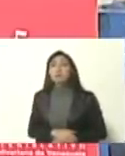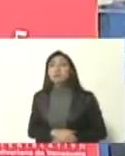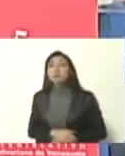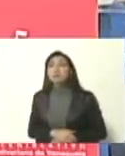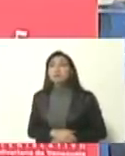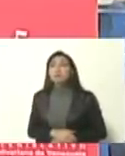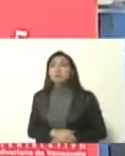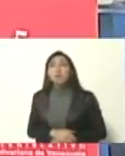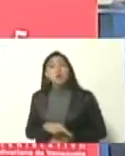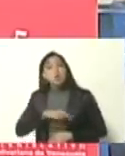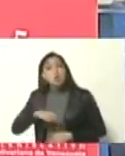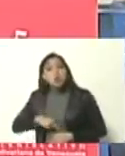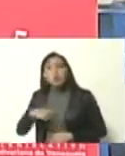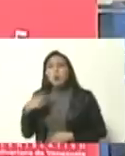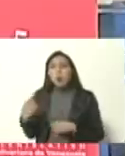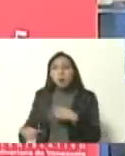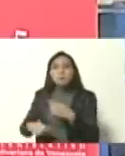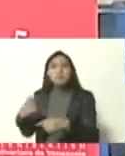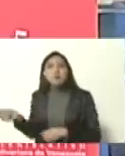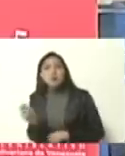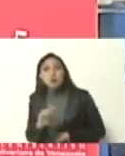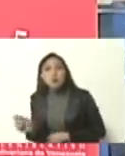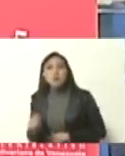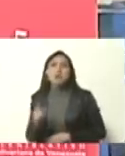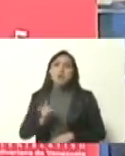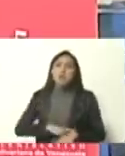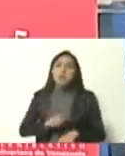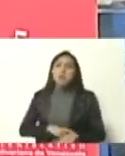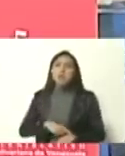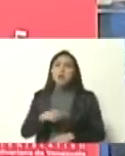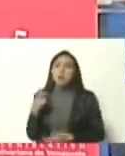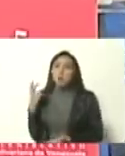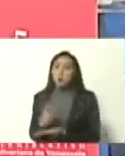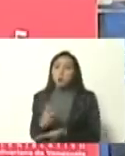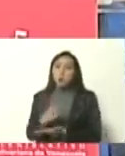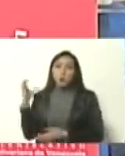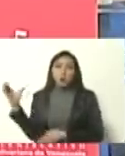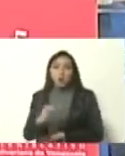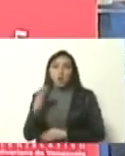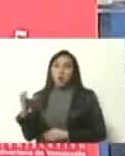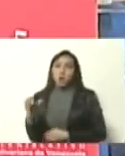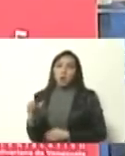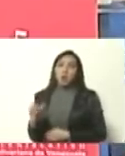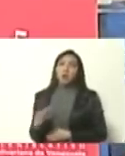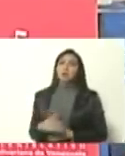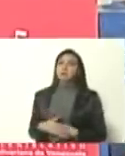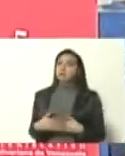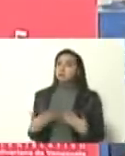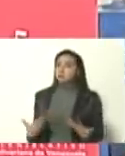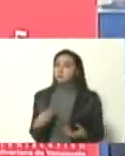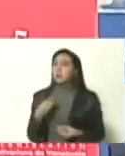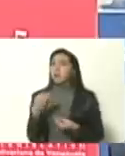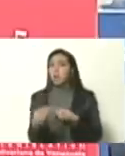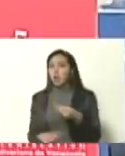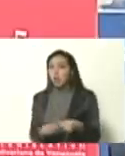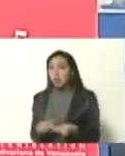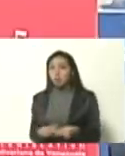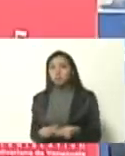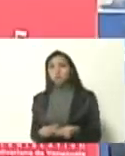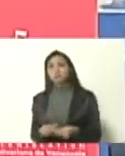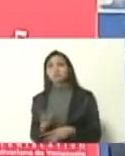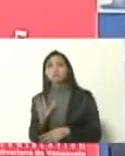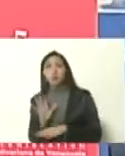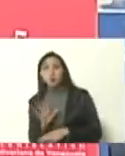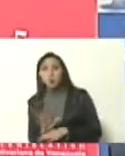suponemos que en algunos meses, algunos medios de comunicación colombianos, ojalá sea la W, se encarguen de develar